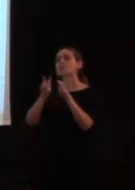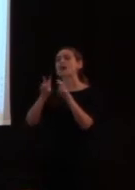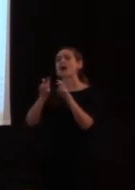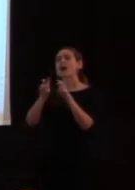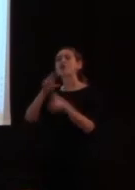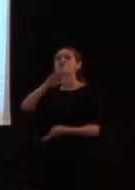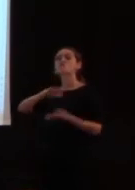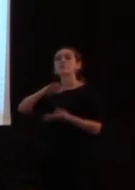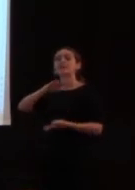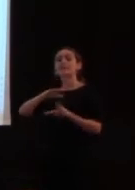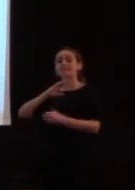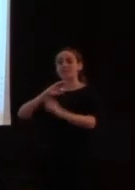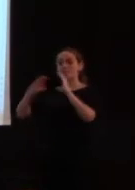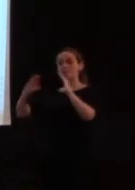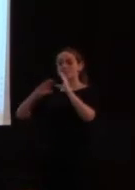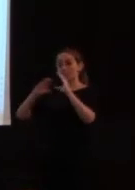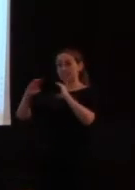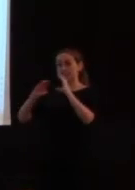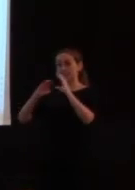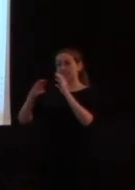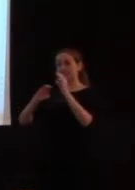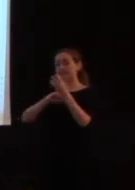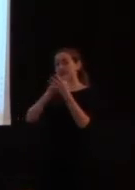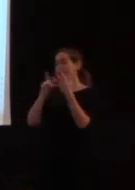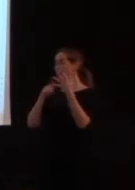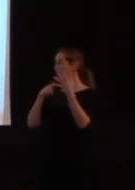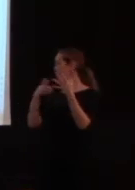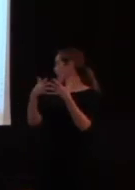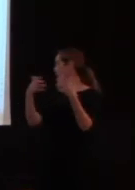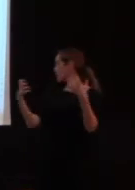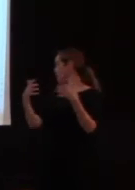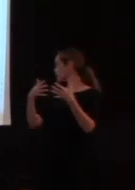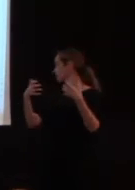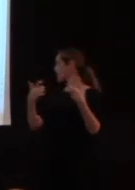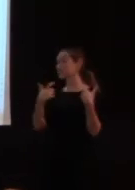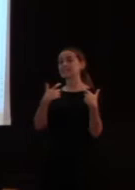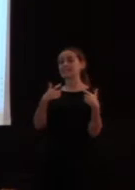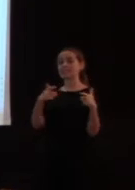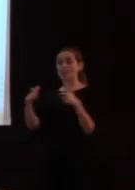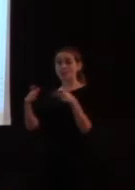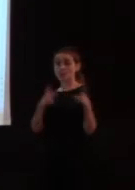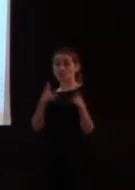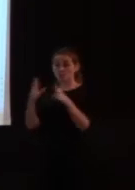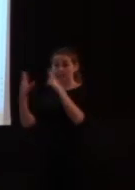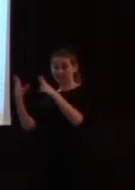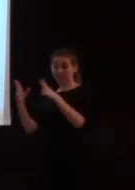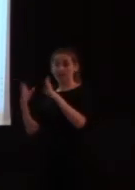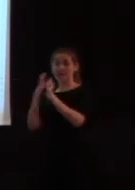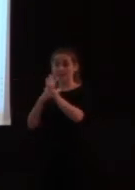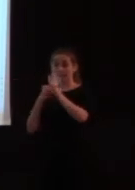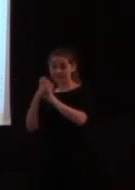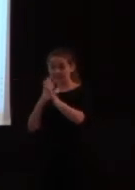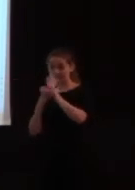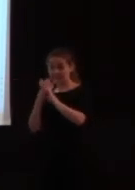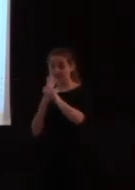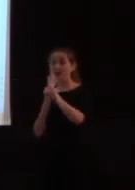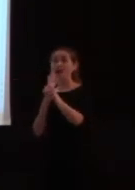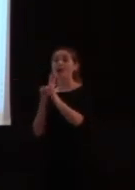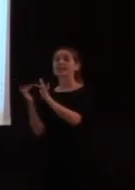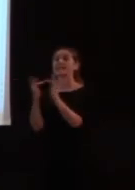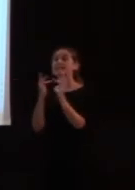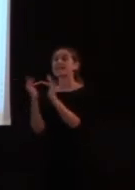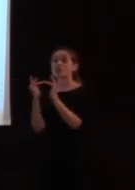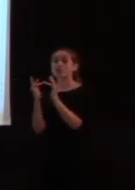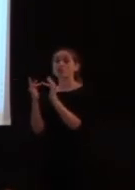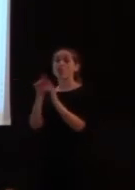comunicativa es este artículo, las consecuencias didácticas de gramática, secuencia gramática e interacción oral entre